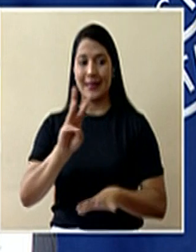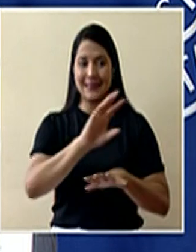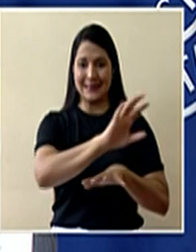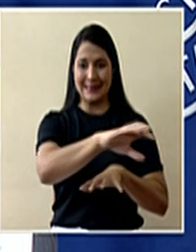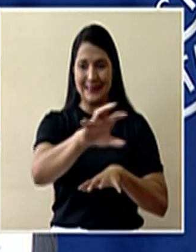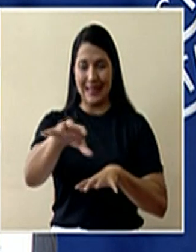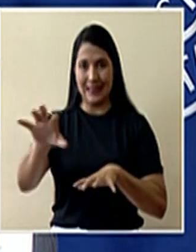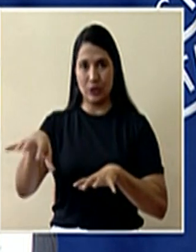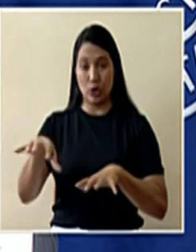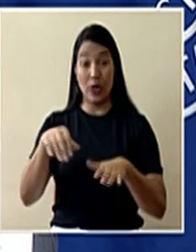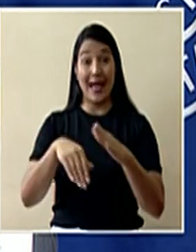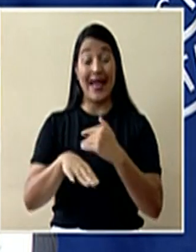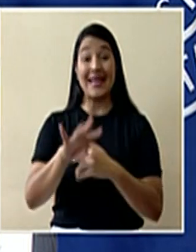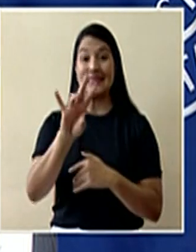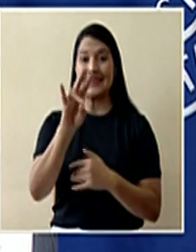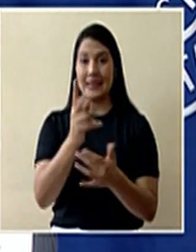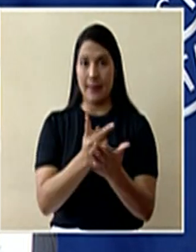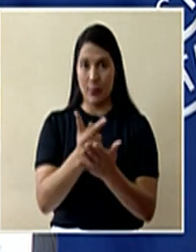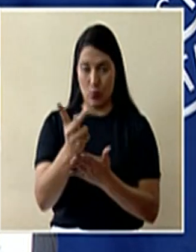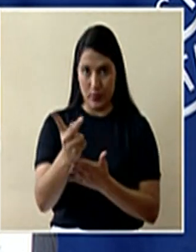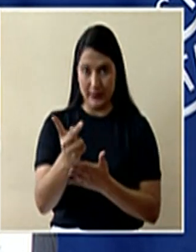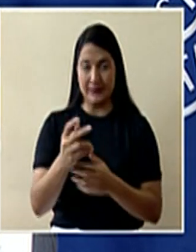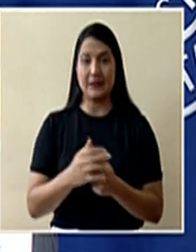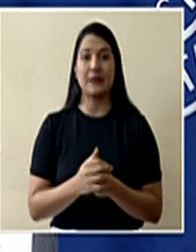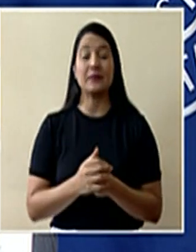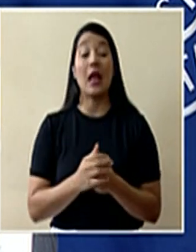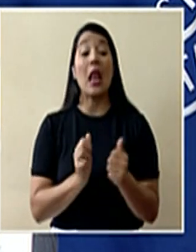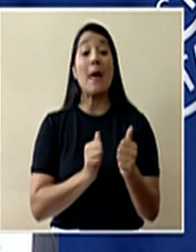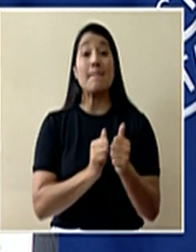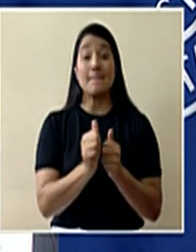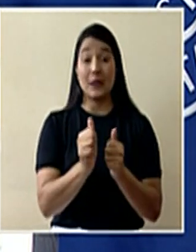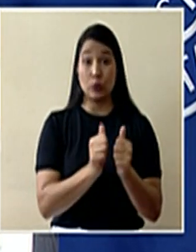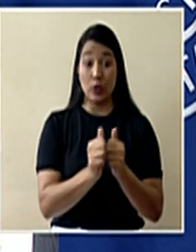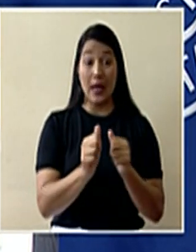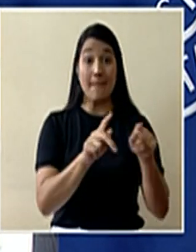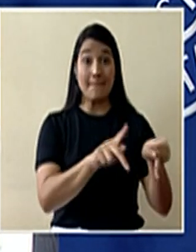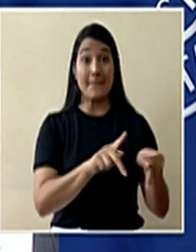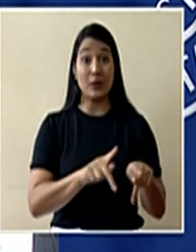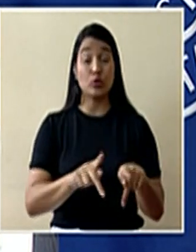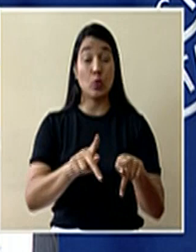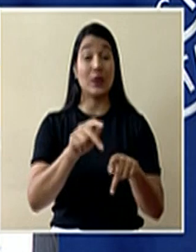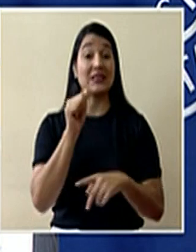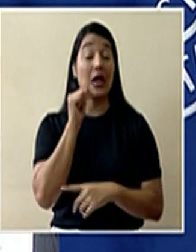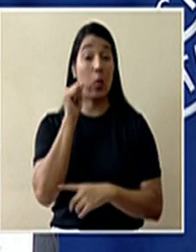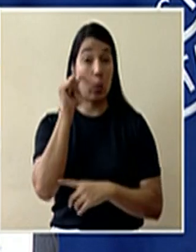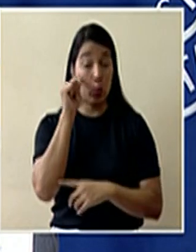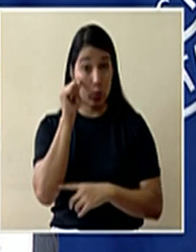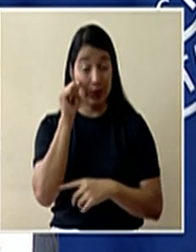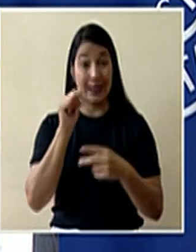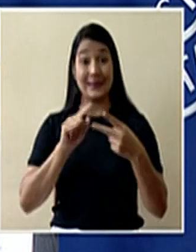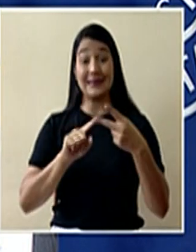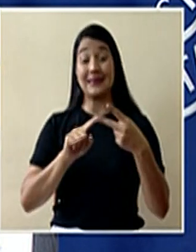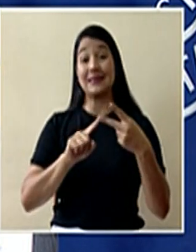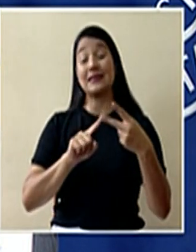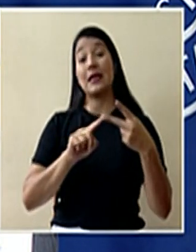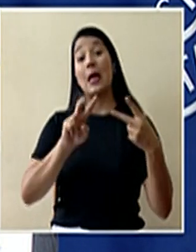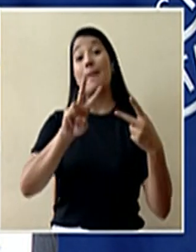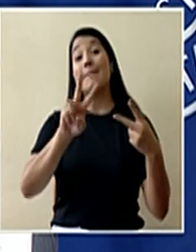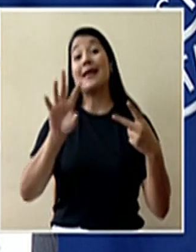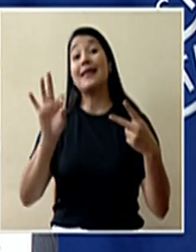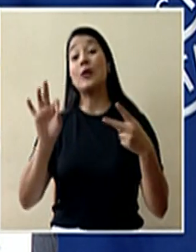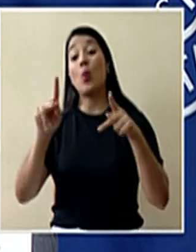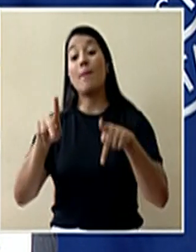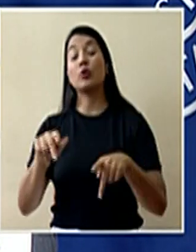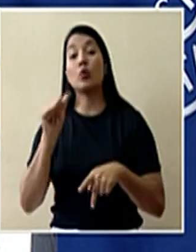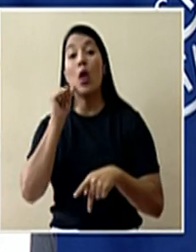las 7 provincias. Por edad, la mayoría corresponde con personas adultas, hay 29 personas